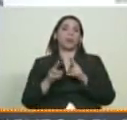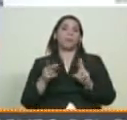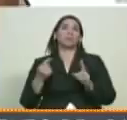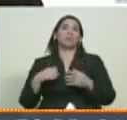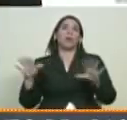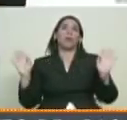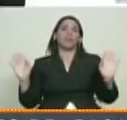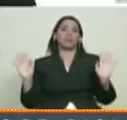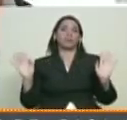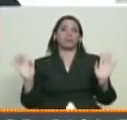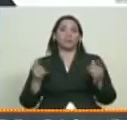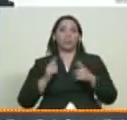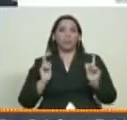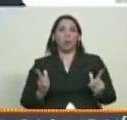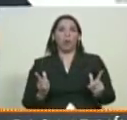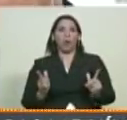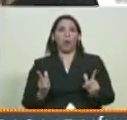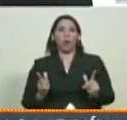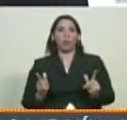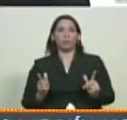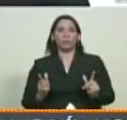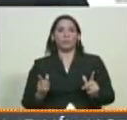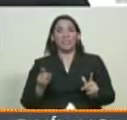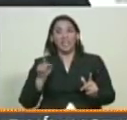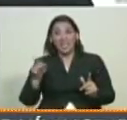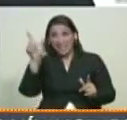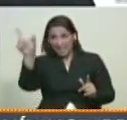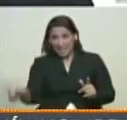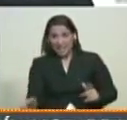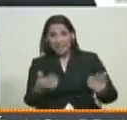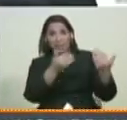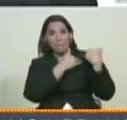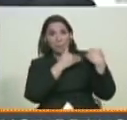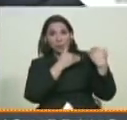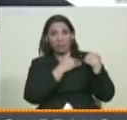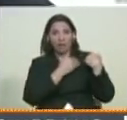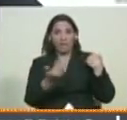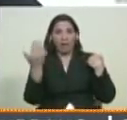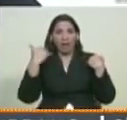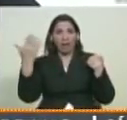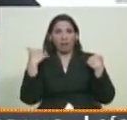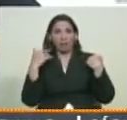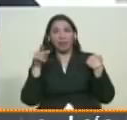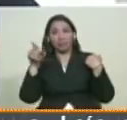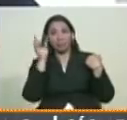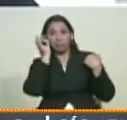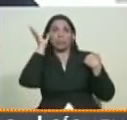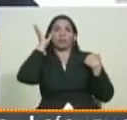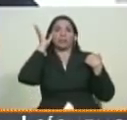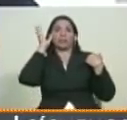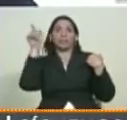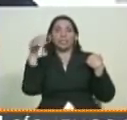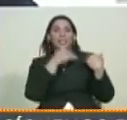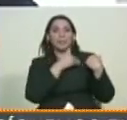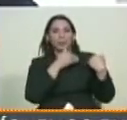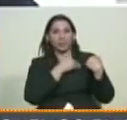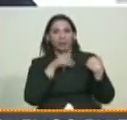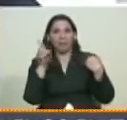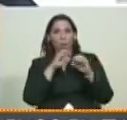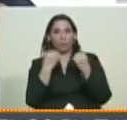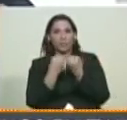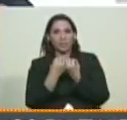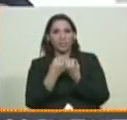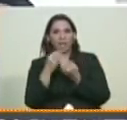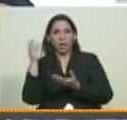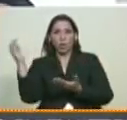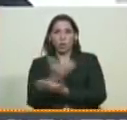creo, aparece como principal responsable, puesto que fue el autor intelectual de esta oficina.